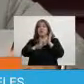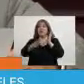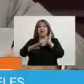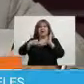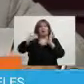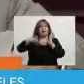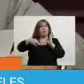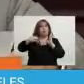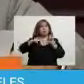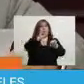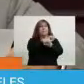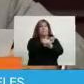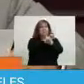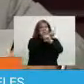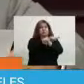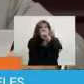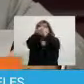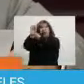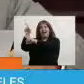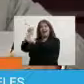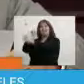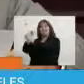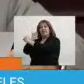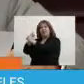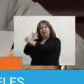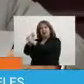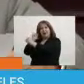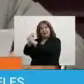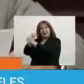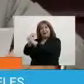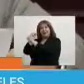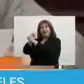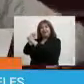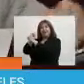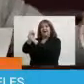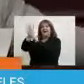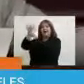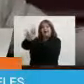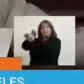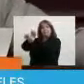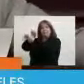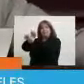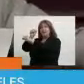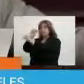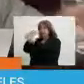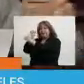obliga a los presos a trabajar en las cárceles y que modifica